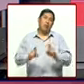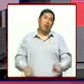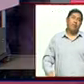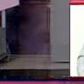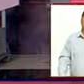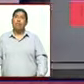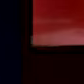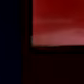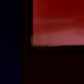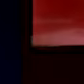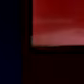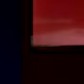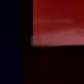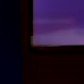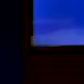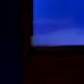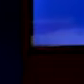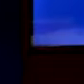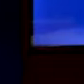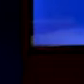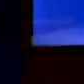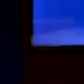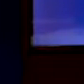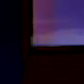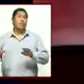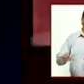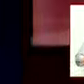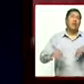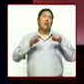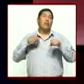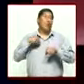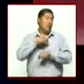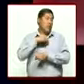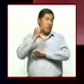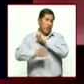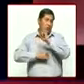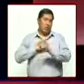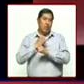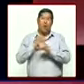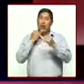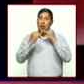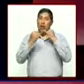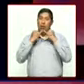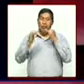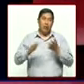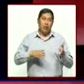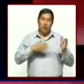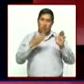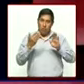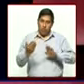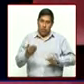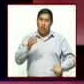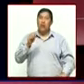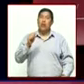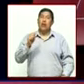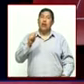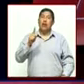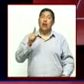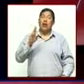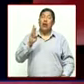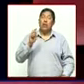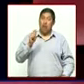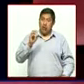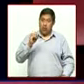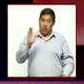pregunta. Bueno, y vamos con el panorama internacional. Tenemos que informarle acerca de la muerte de Alberto Fujimori.